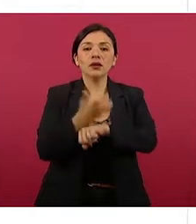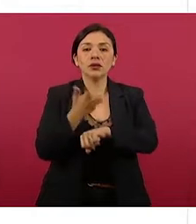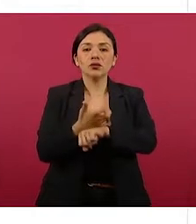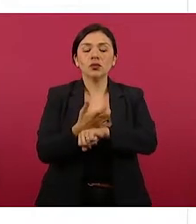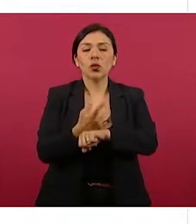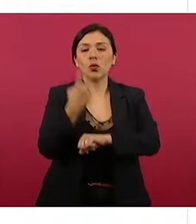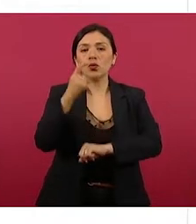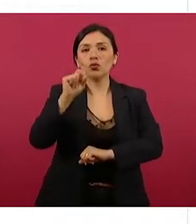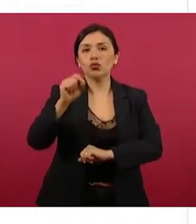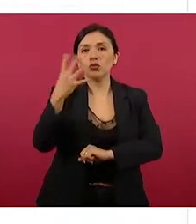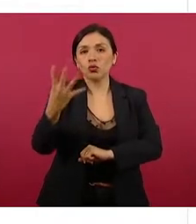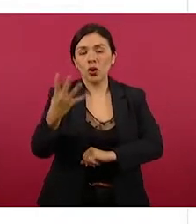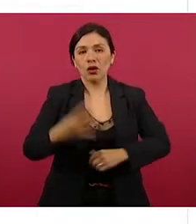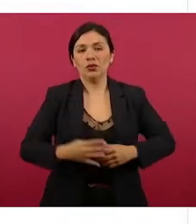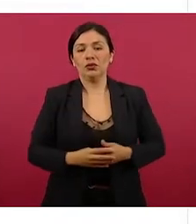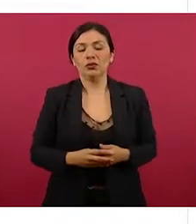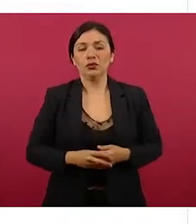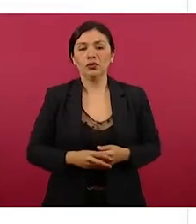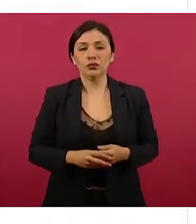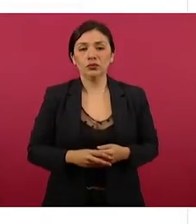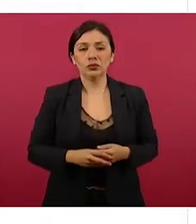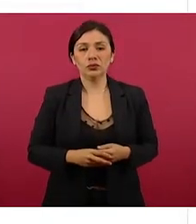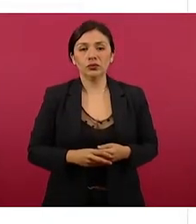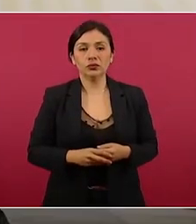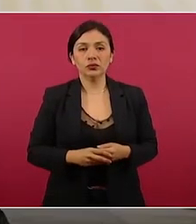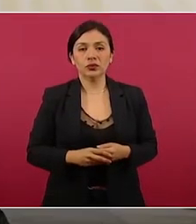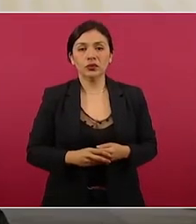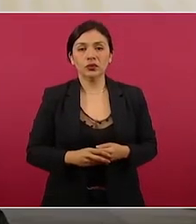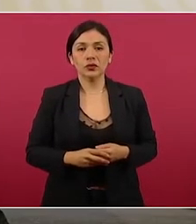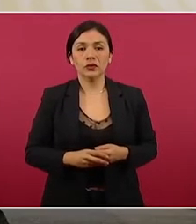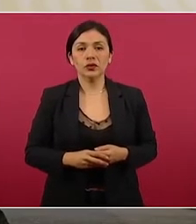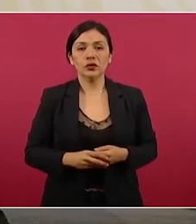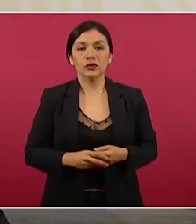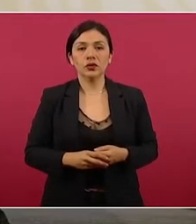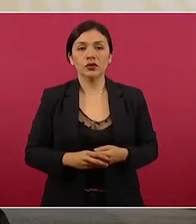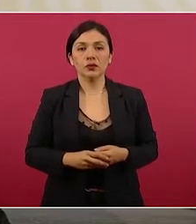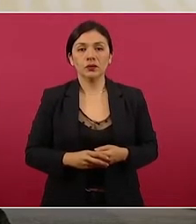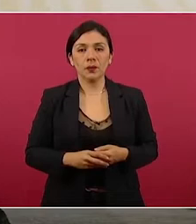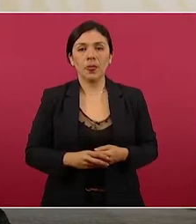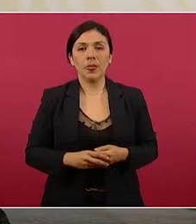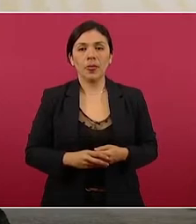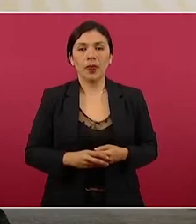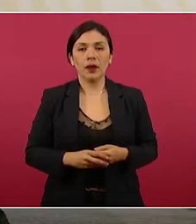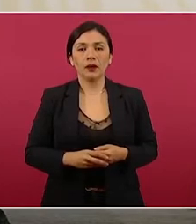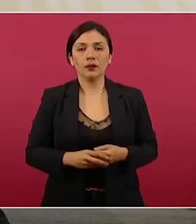Y Estados Unidos, 1.4. En el resto de